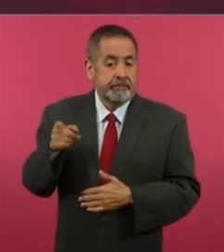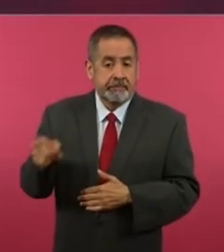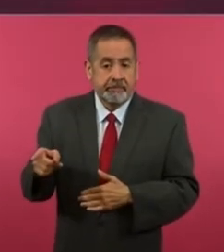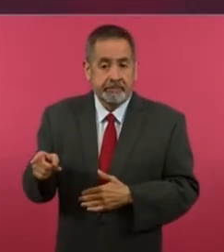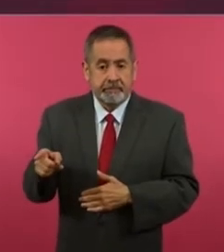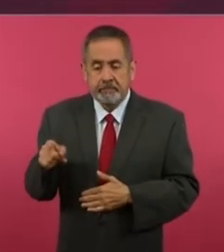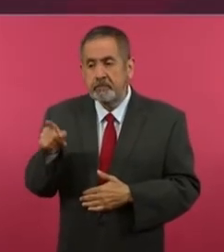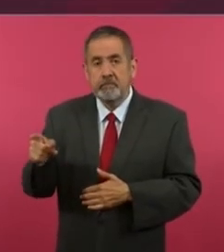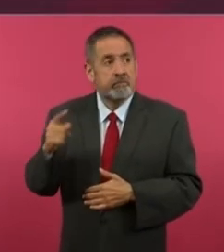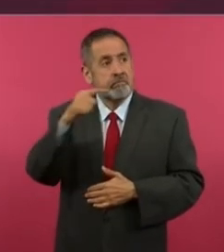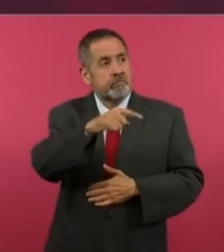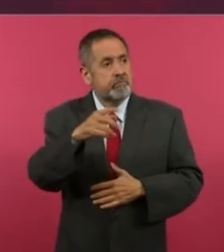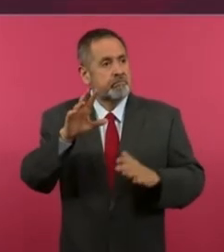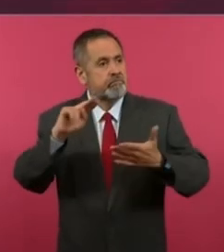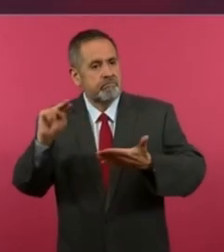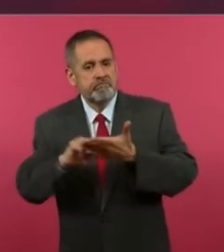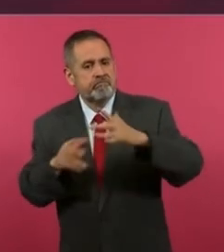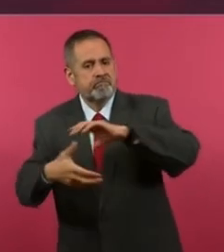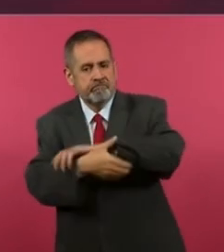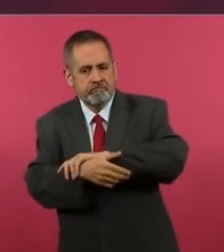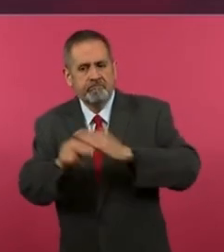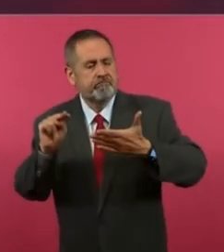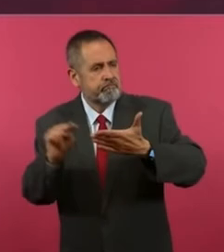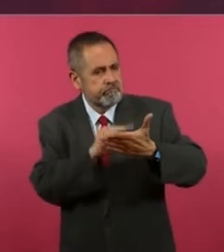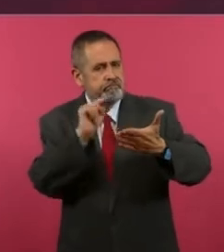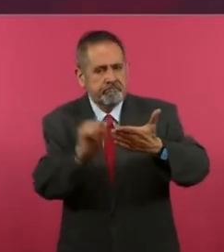los convenios